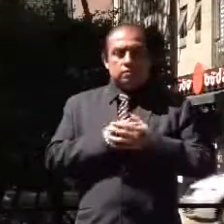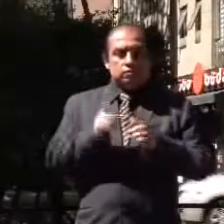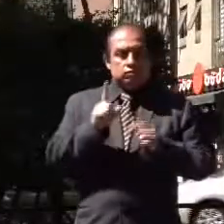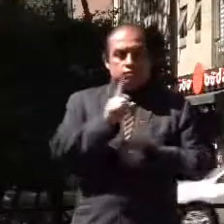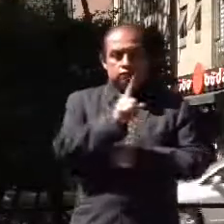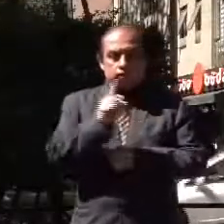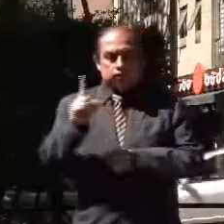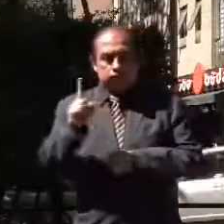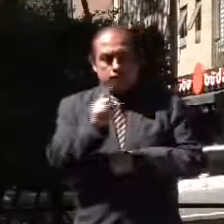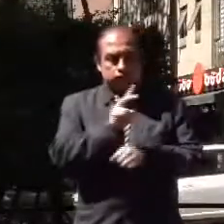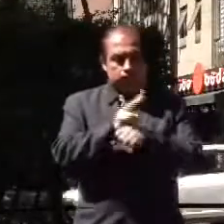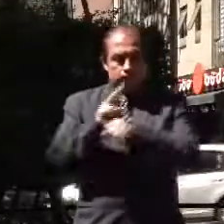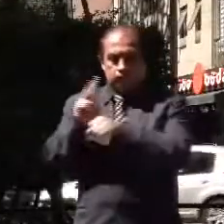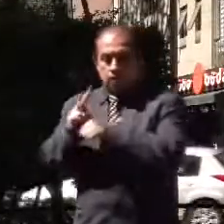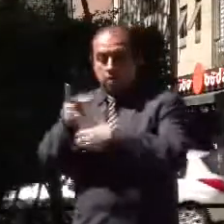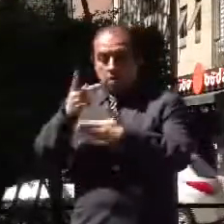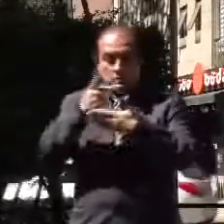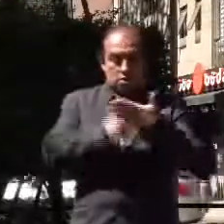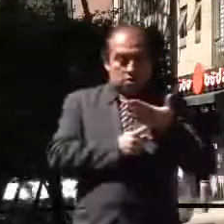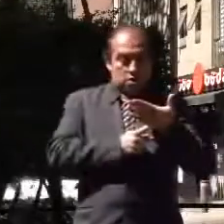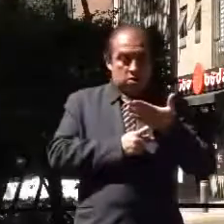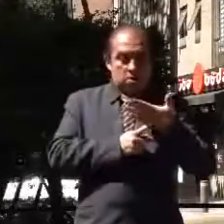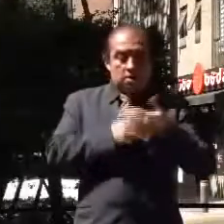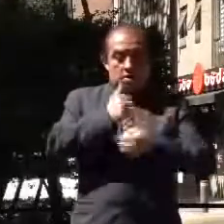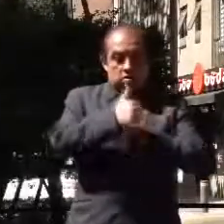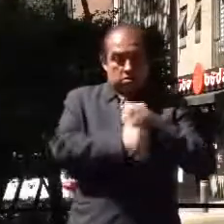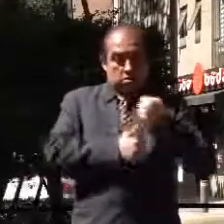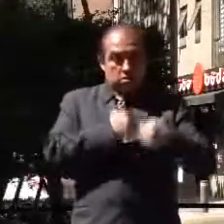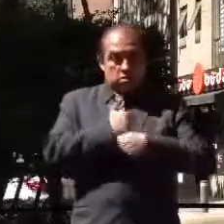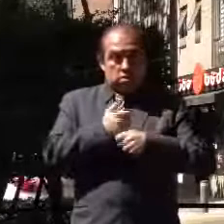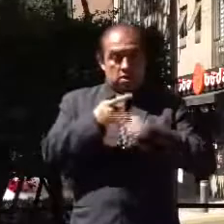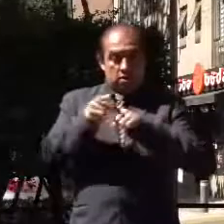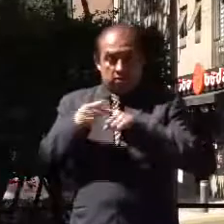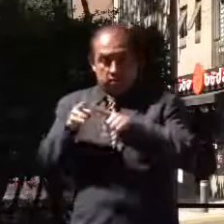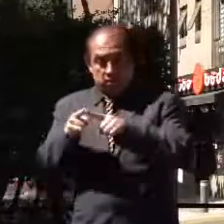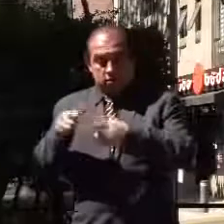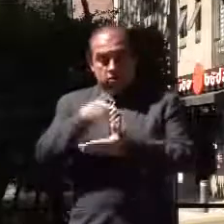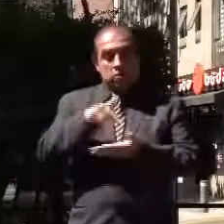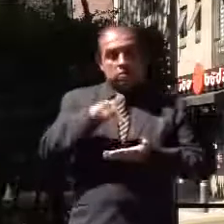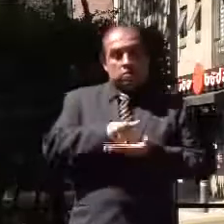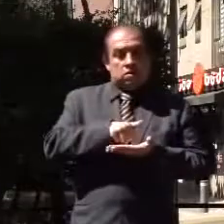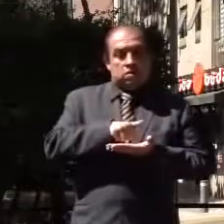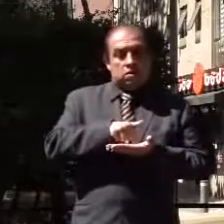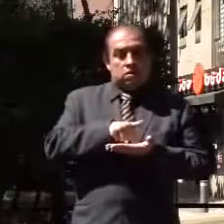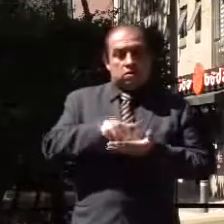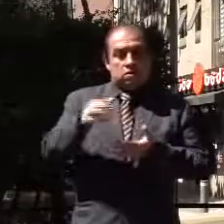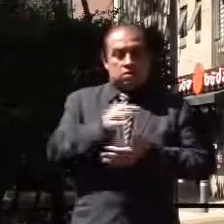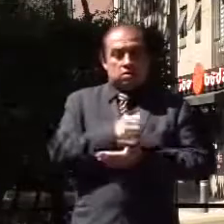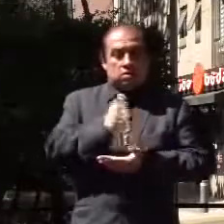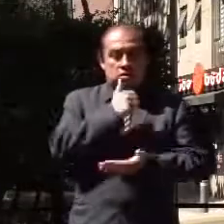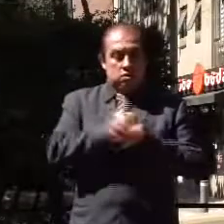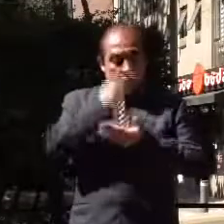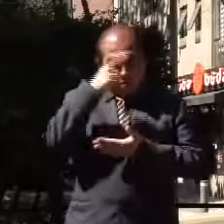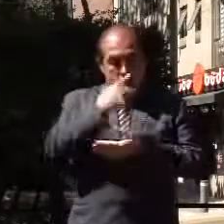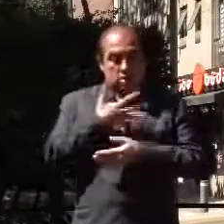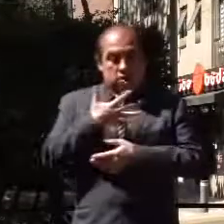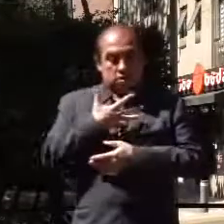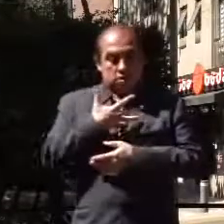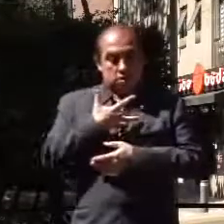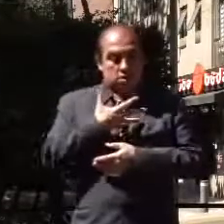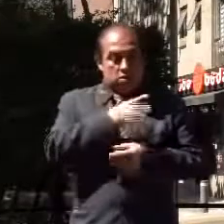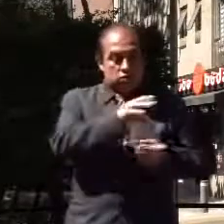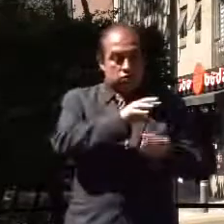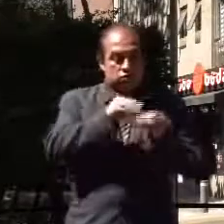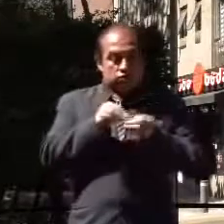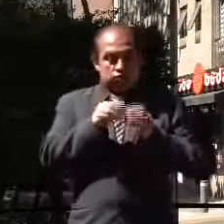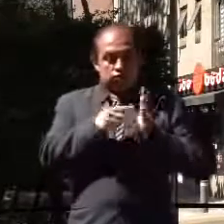recorridos programados a lo largo del año a distintos puntos de la ciudad para tomar una muestra,